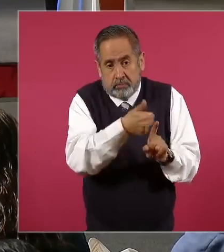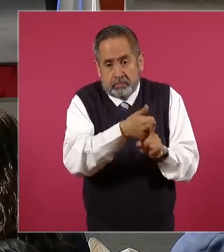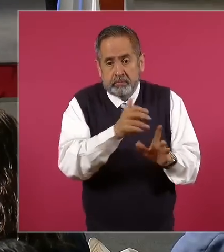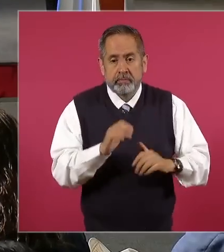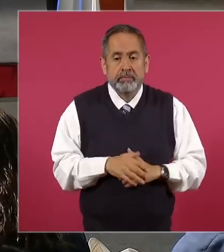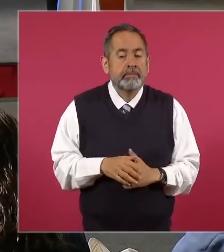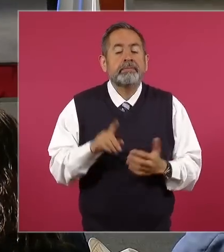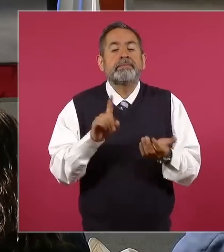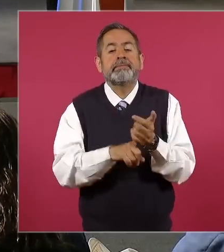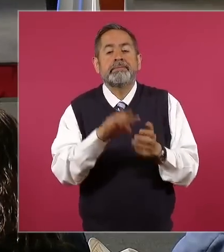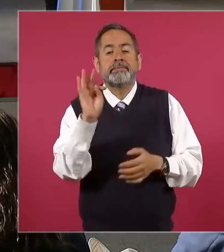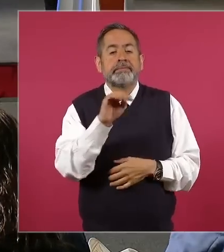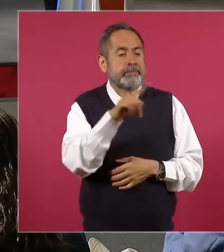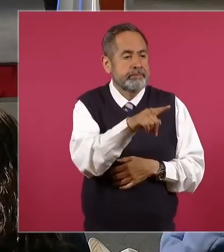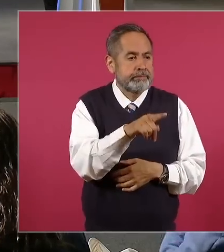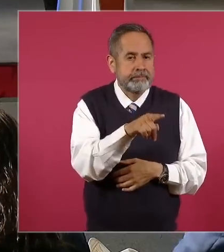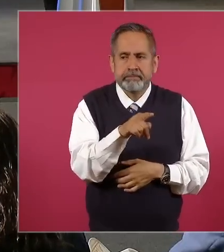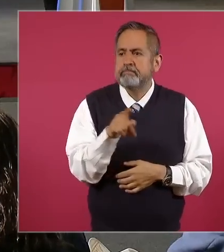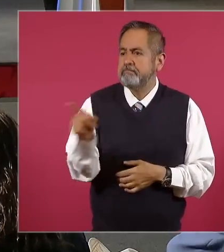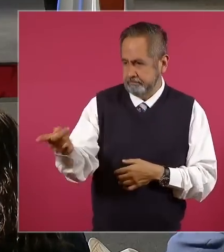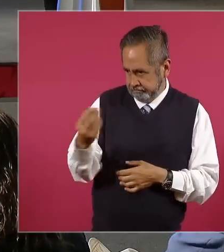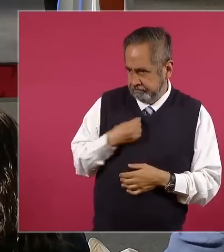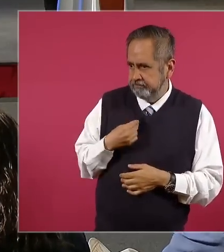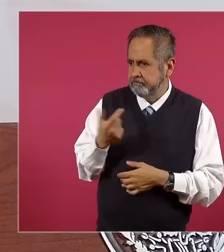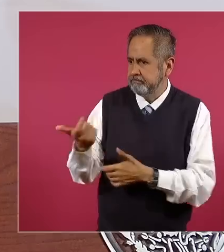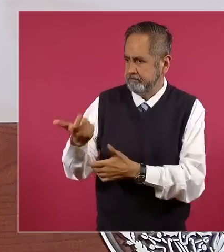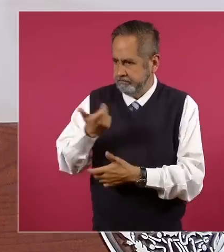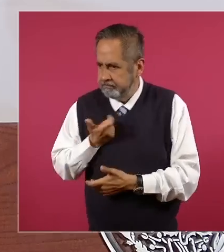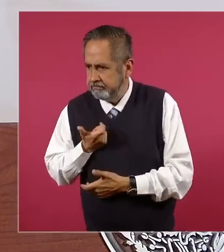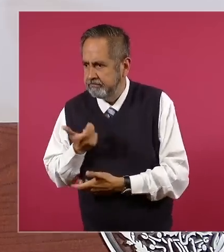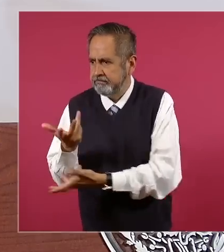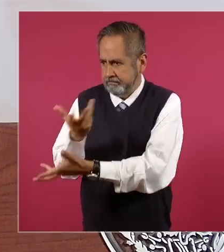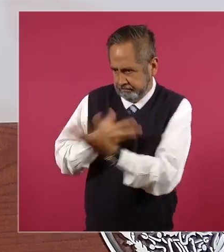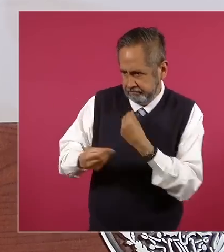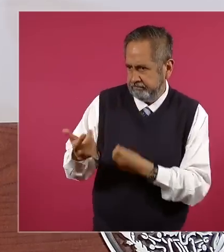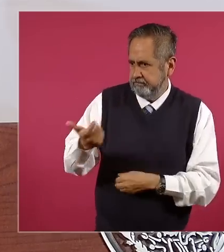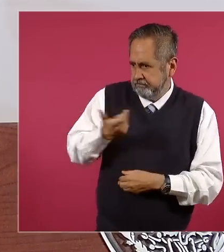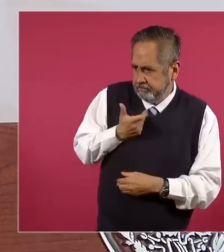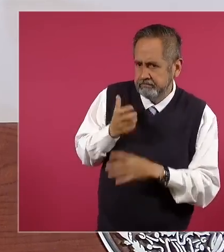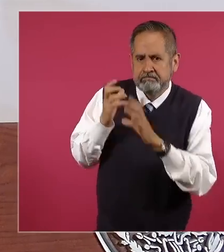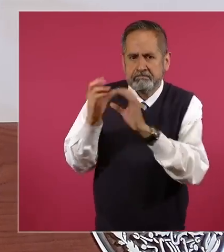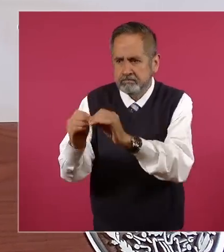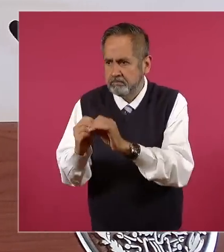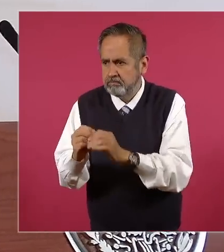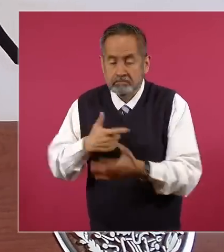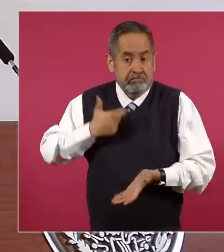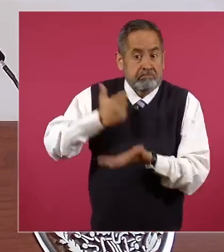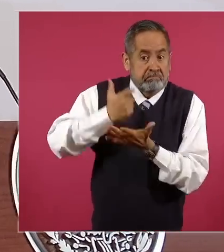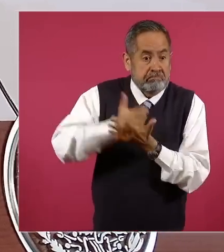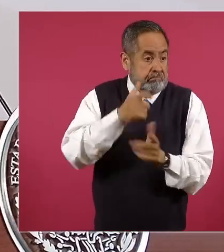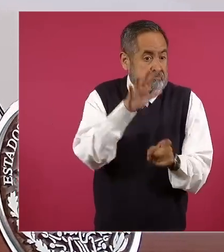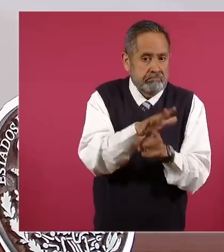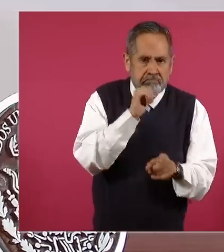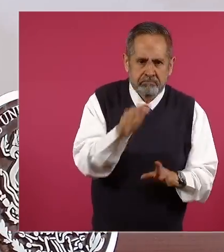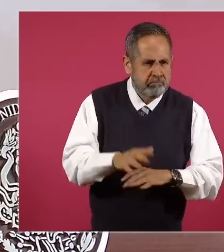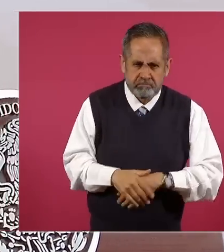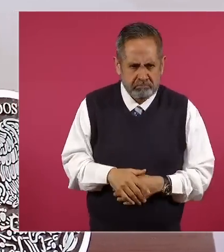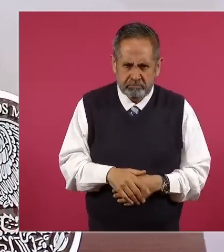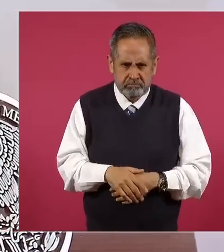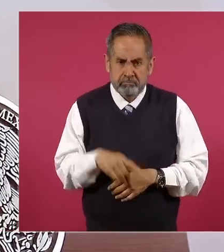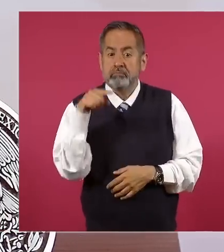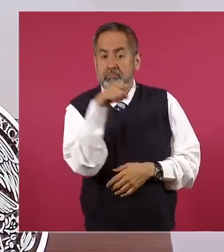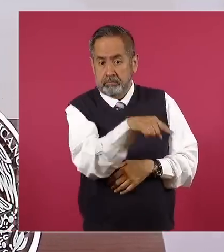estaba a cambio una cantidad de dinero o una amenaza. Él